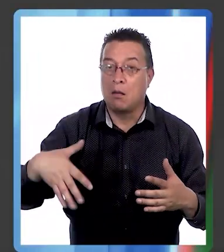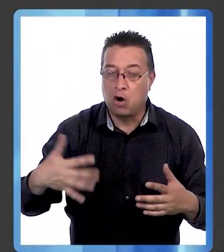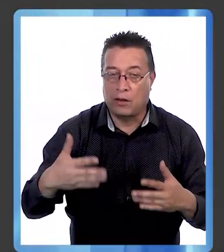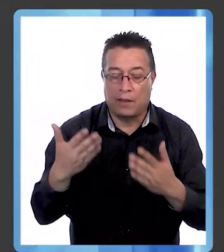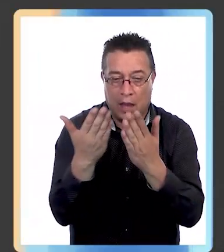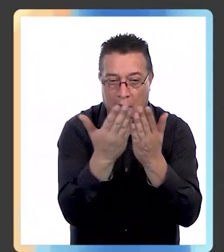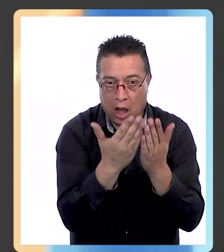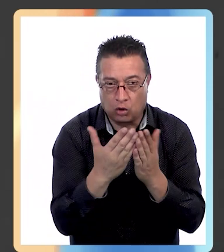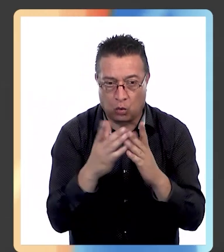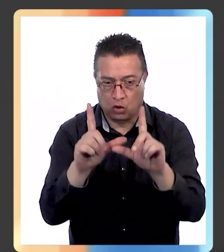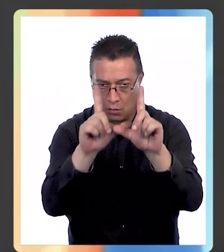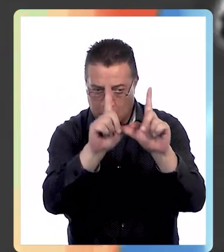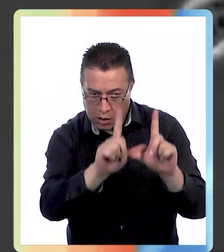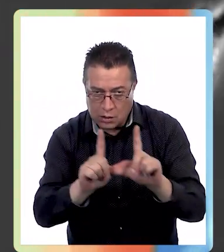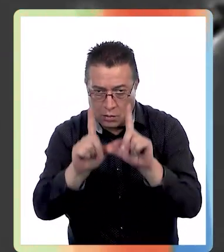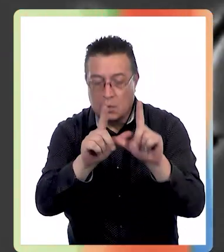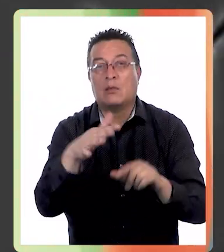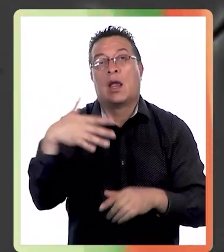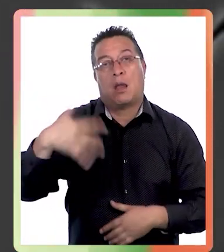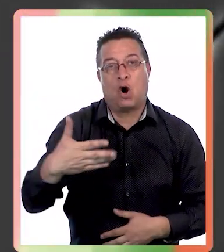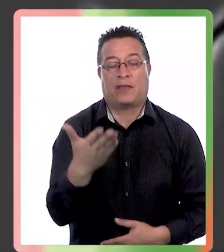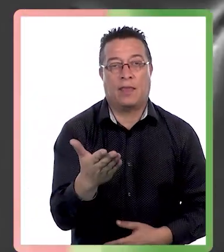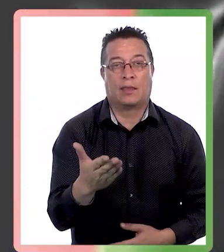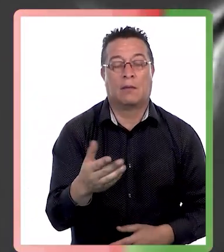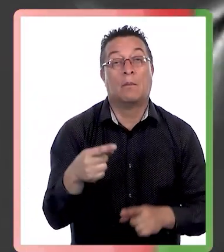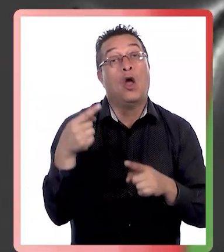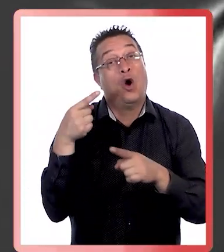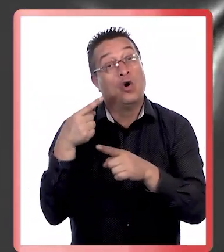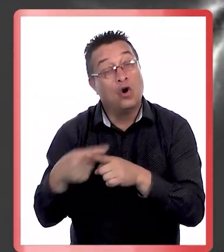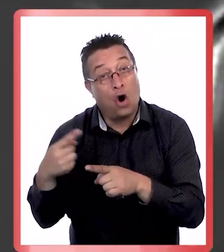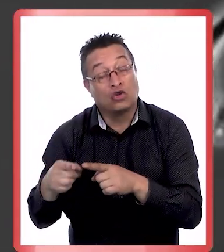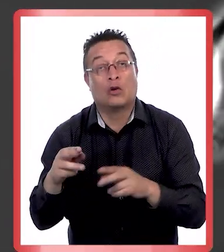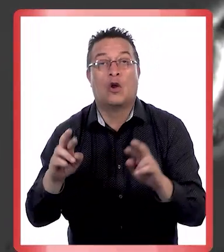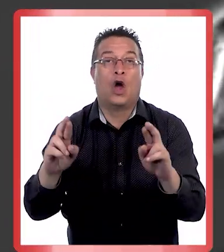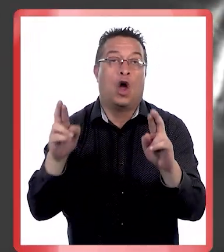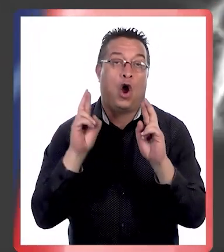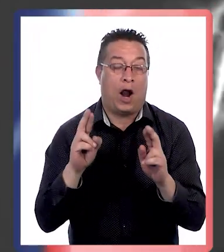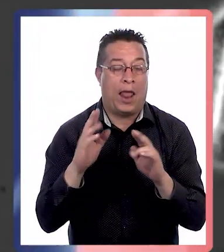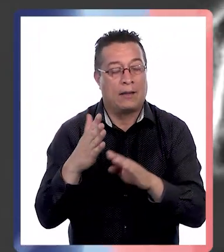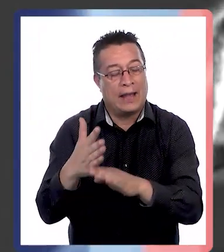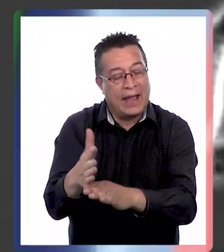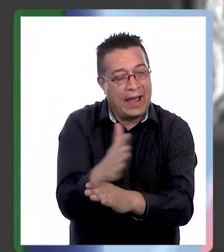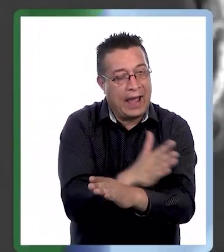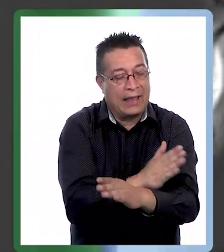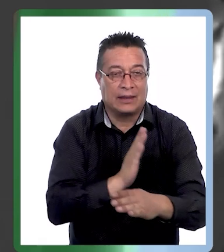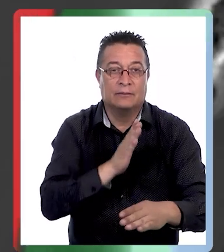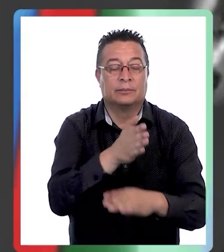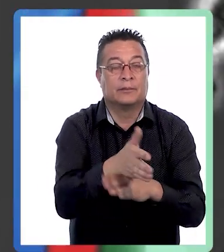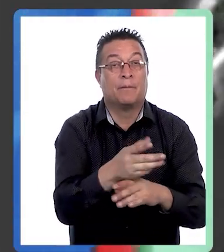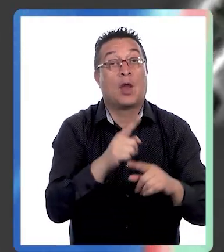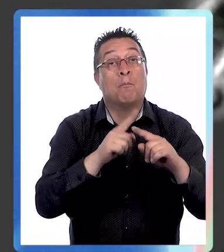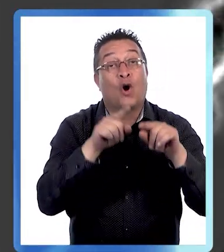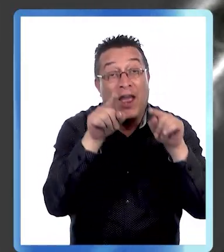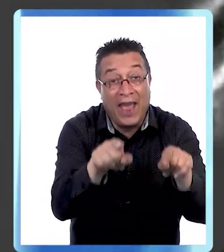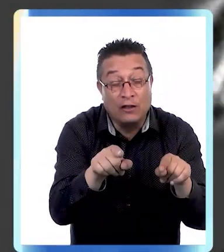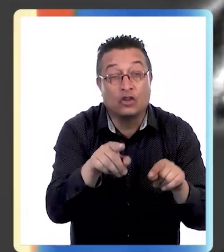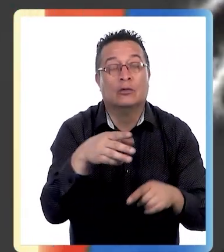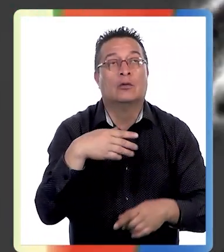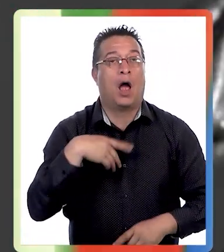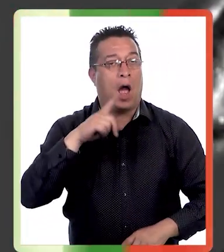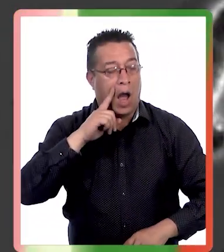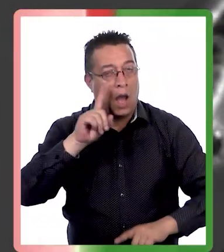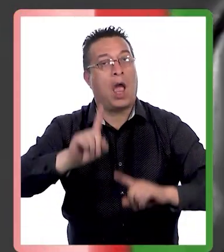estudio de imágenes correspondiente. Y lo otro, ojalá llegar aún más temprano, y para eso tenemos la posibilidad de